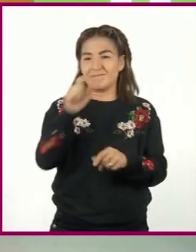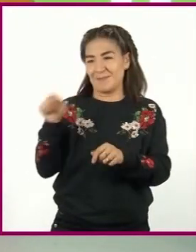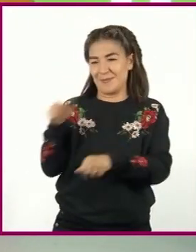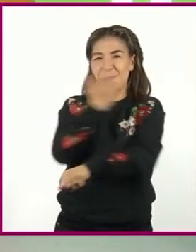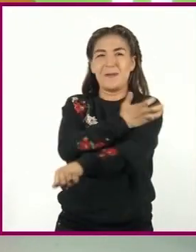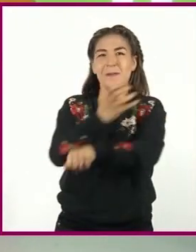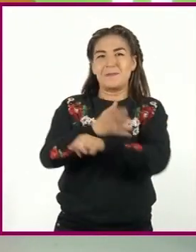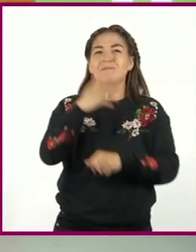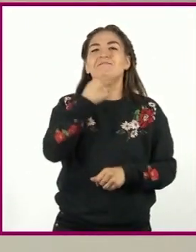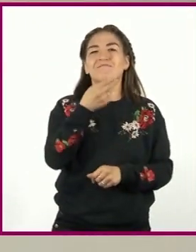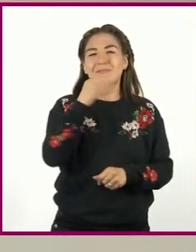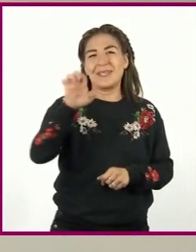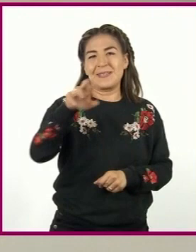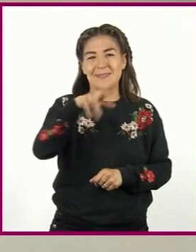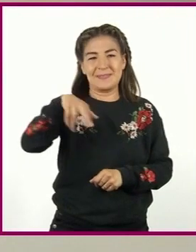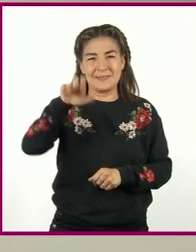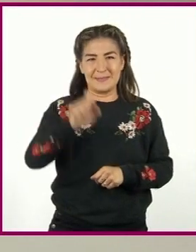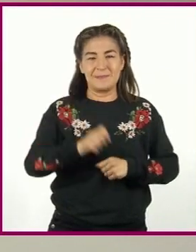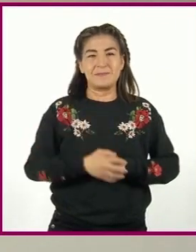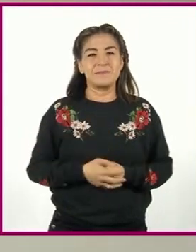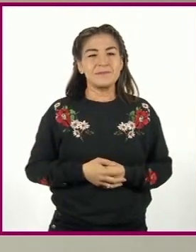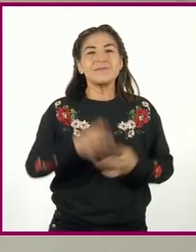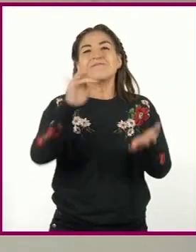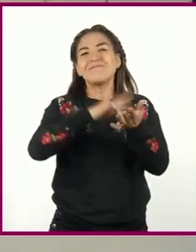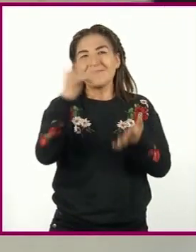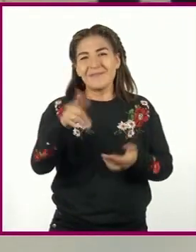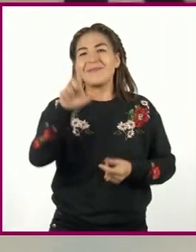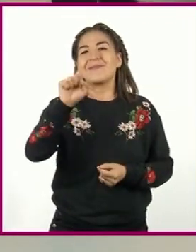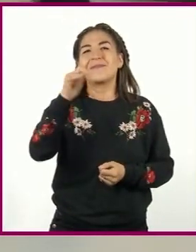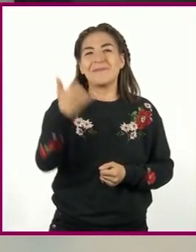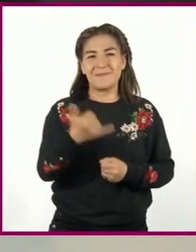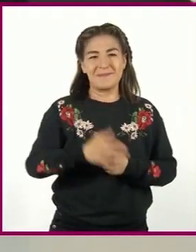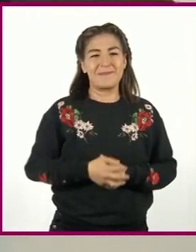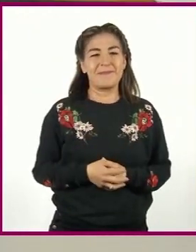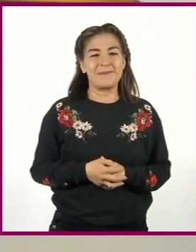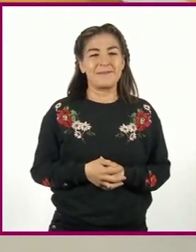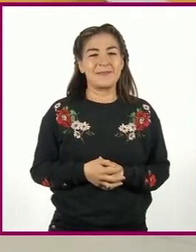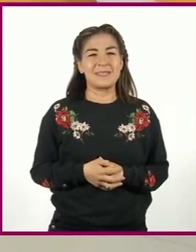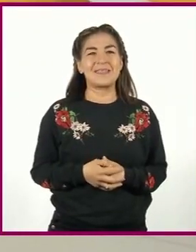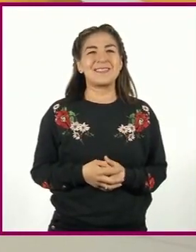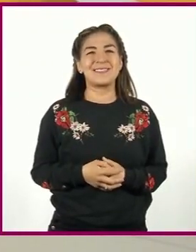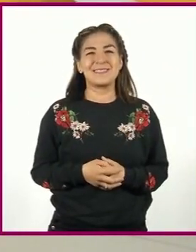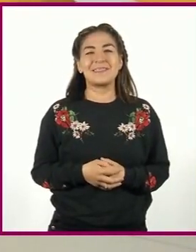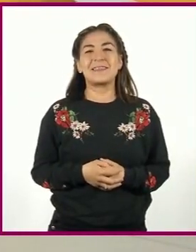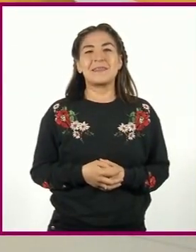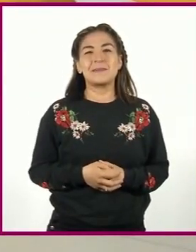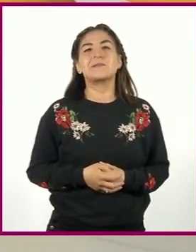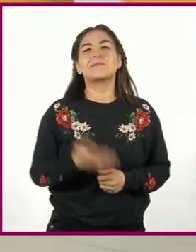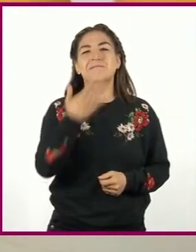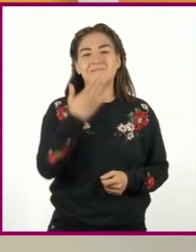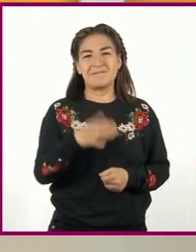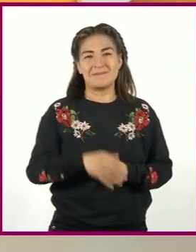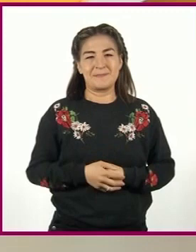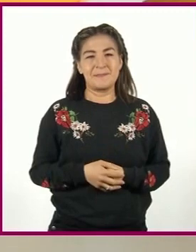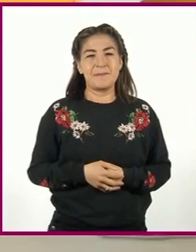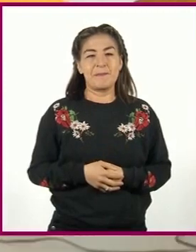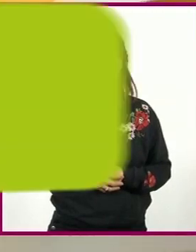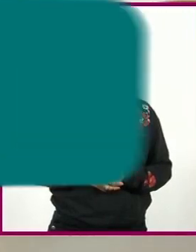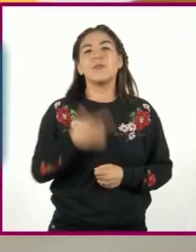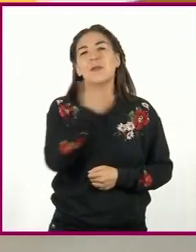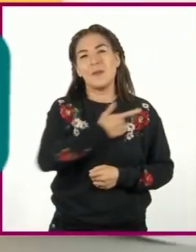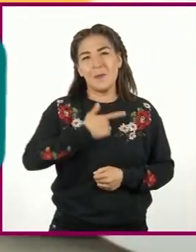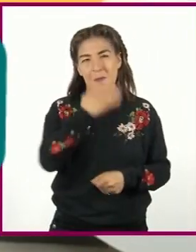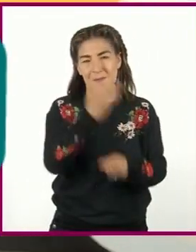compañero Enrique Rodal. Gracias, Leslie. A ver, aquí está bien. Es un